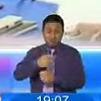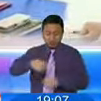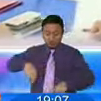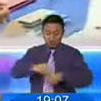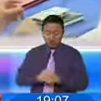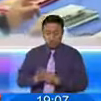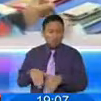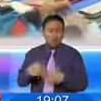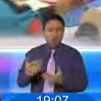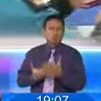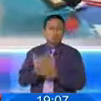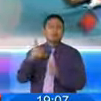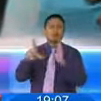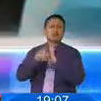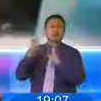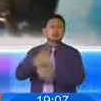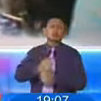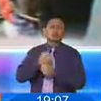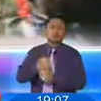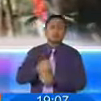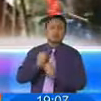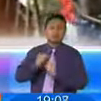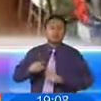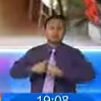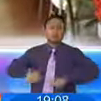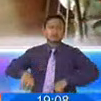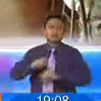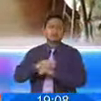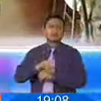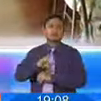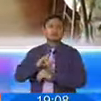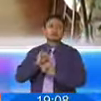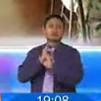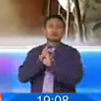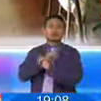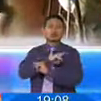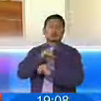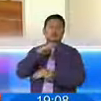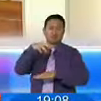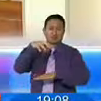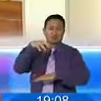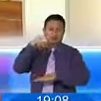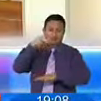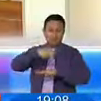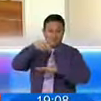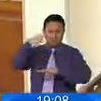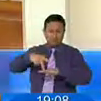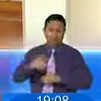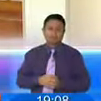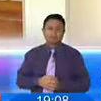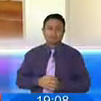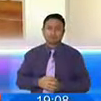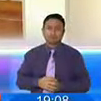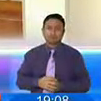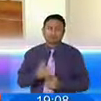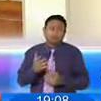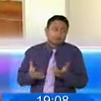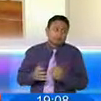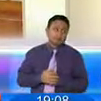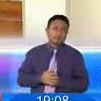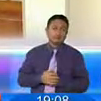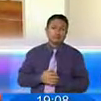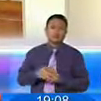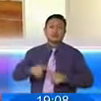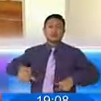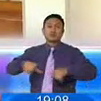aplicar protocolos de seguridad en varias instalaciones estratégicas de la ciudad. a lo mejor el tema de las estaciones de